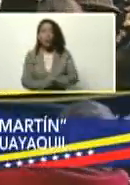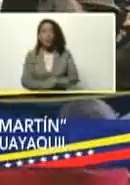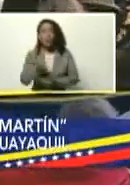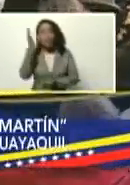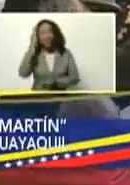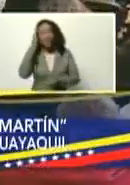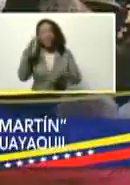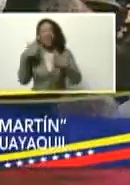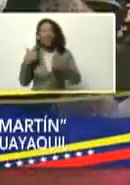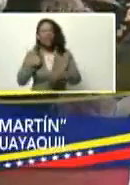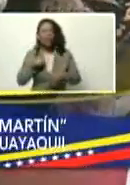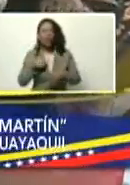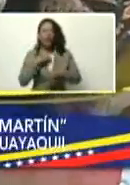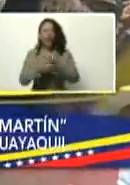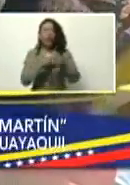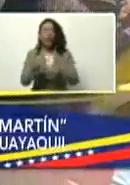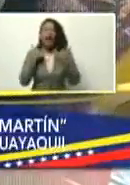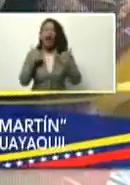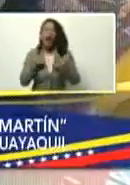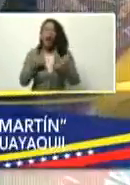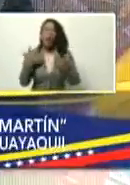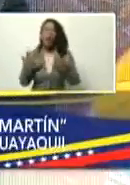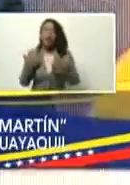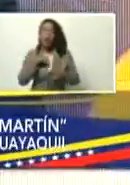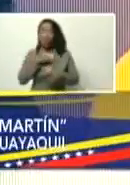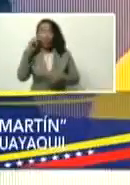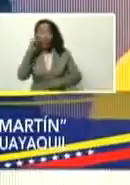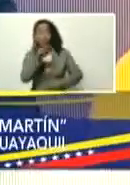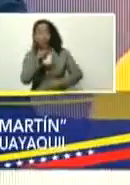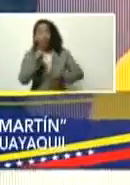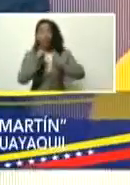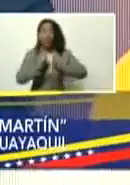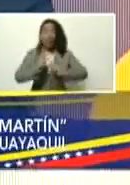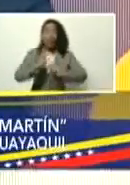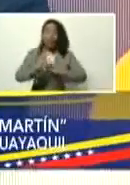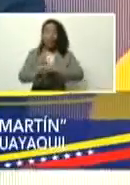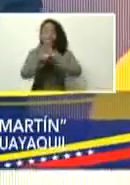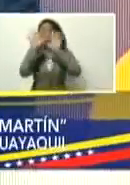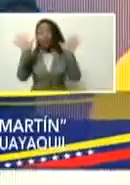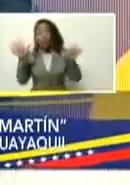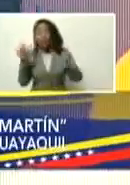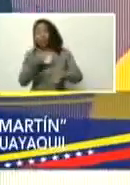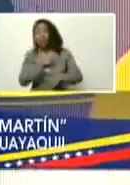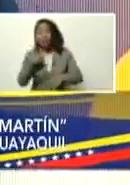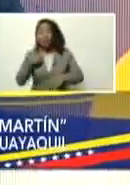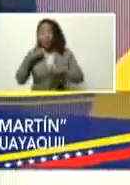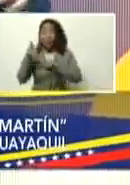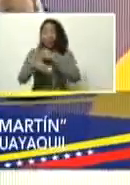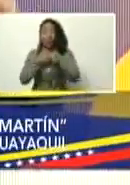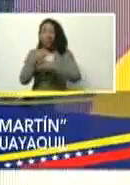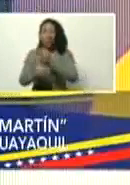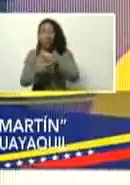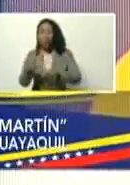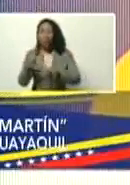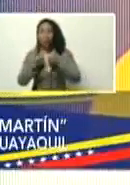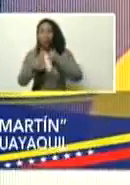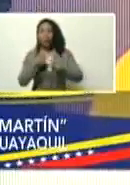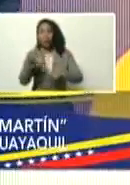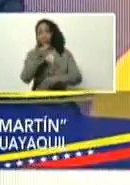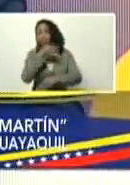qué tenemos que hacer ahora. ¿No? Hemos visto, hemos tratado de dilucidar qué hicieron ellos, una cosa